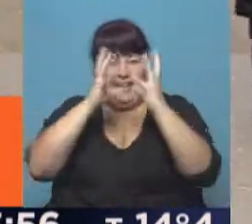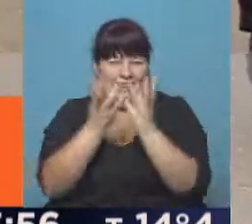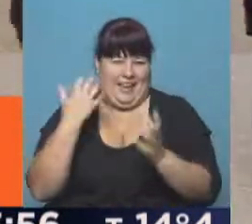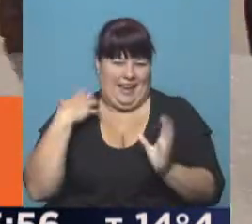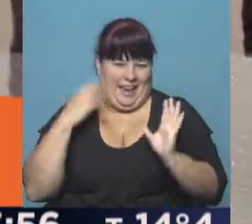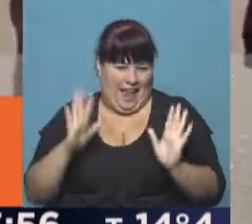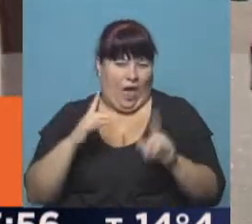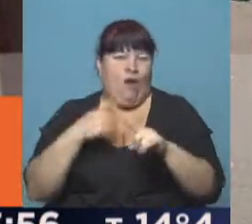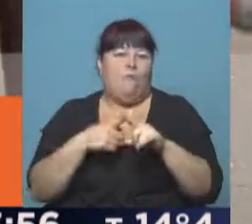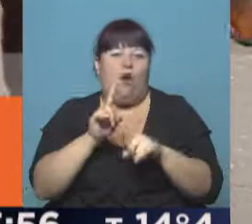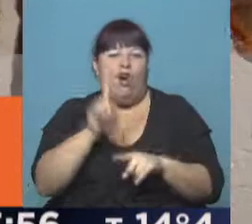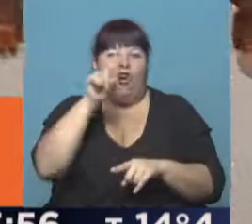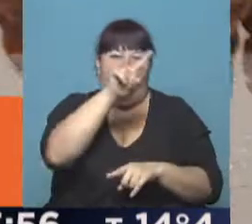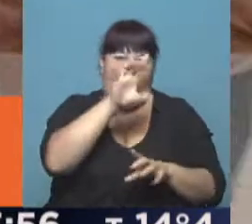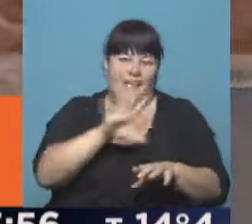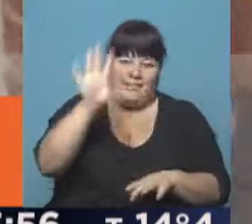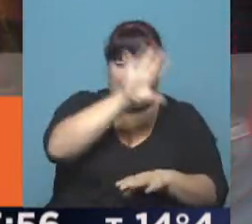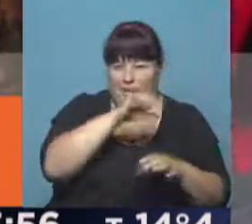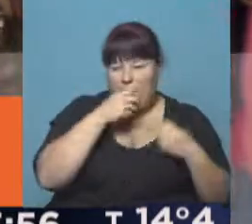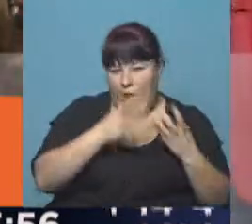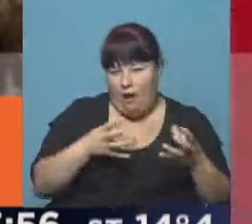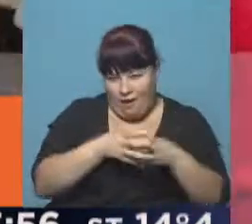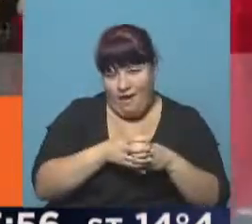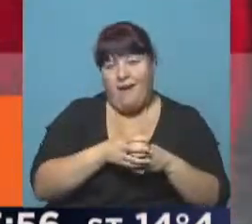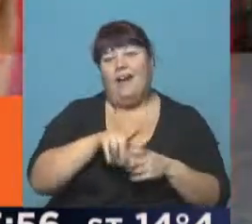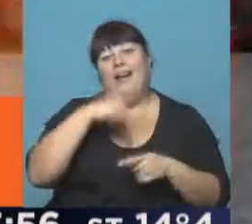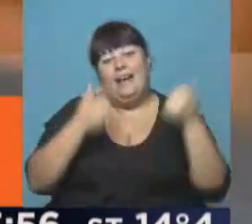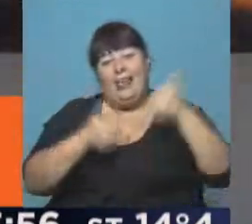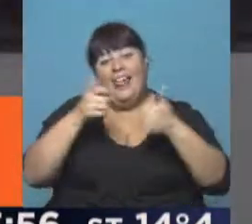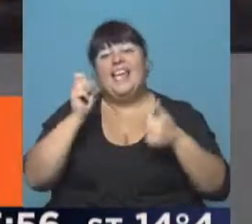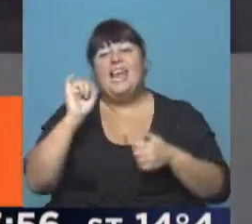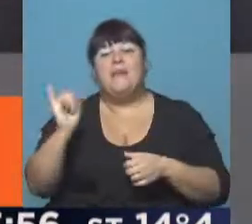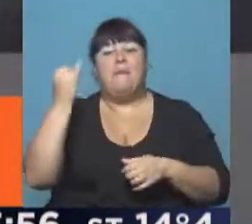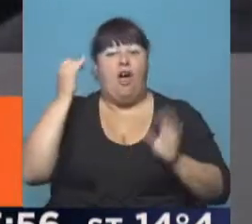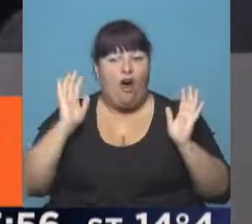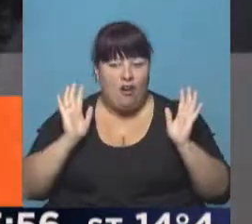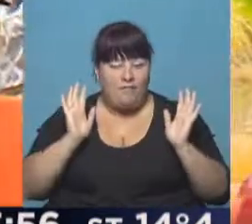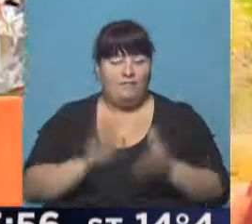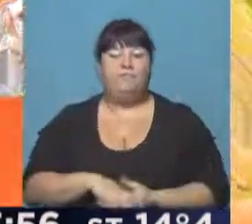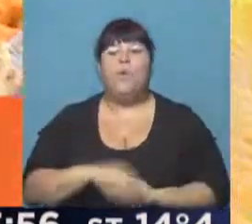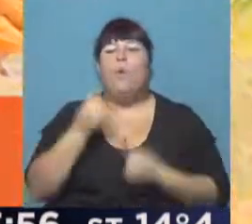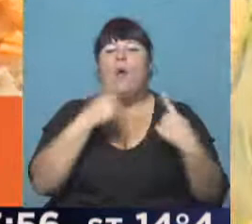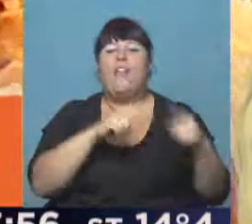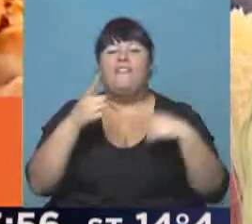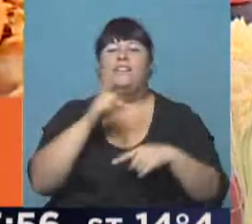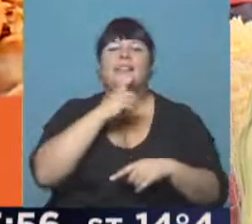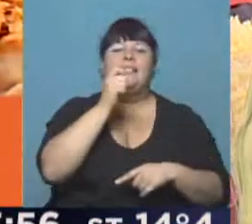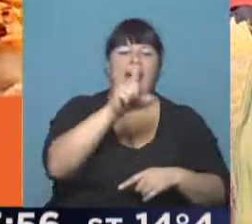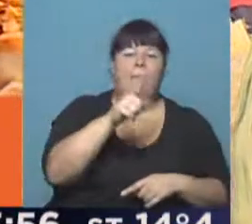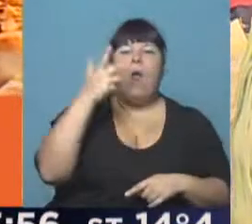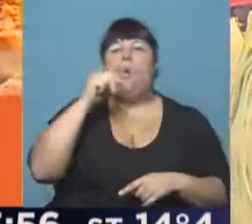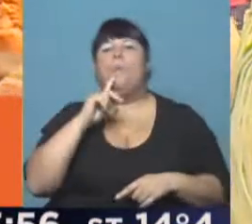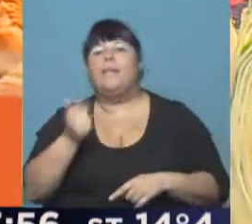un poquito por el no al noroeste argentino. Está la disputa ese, ¿quién tiene la mejor? ¿Cuál es la diferencia entre tamales y